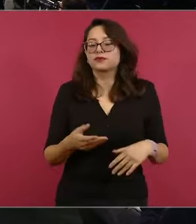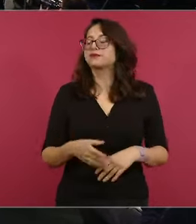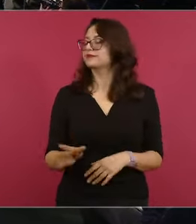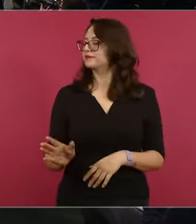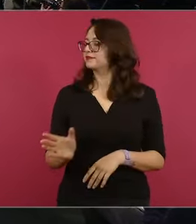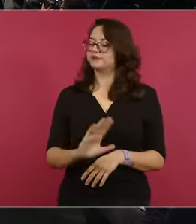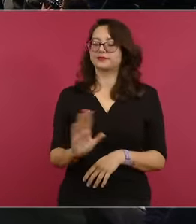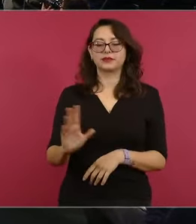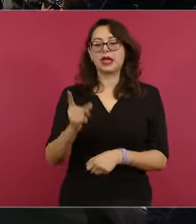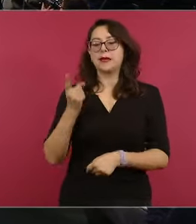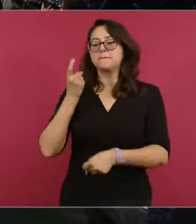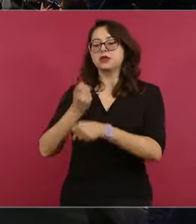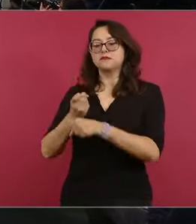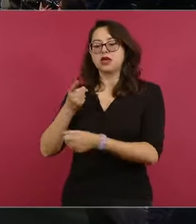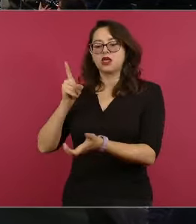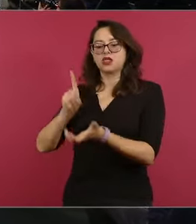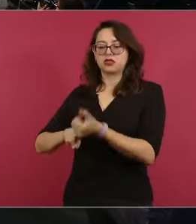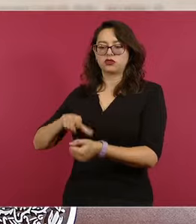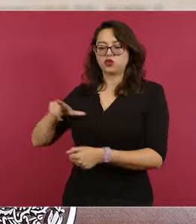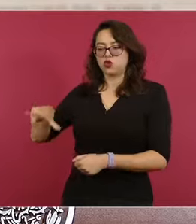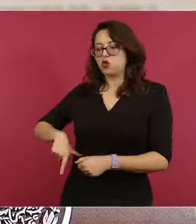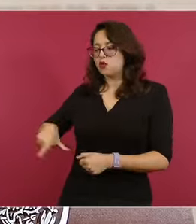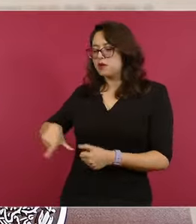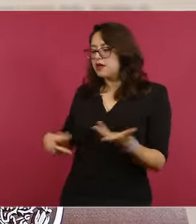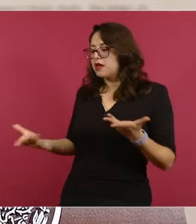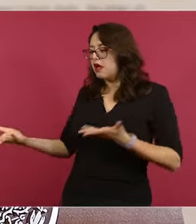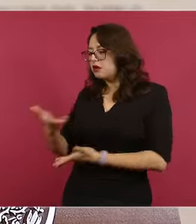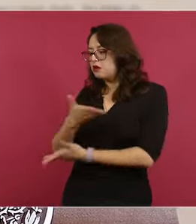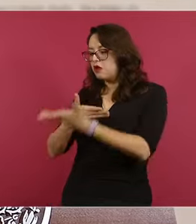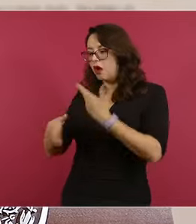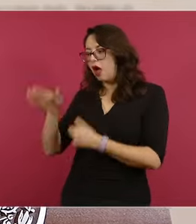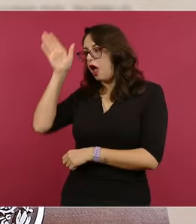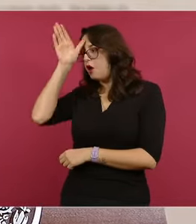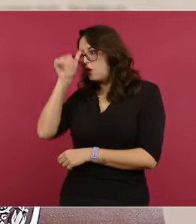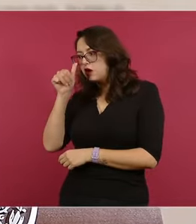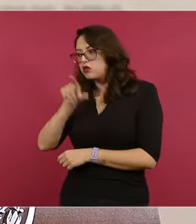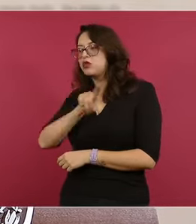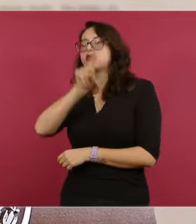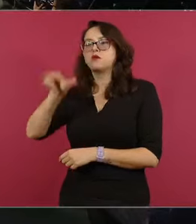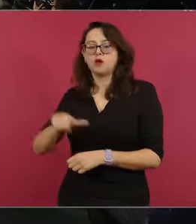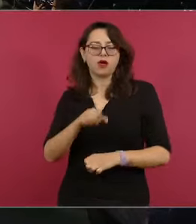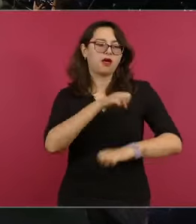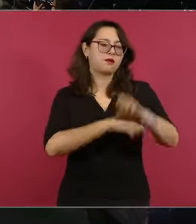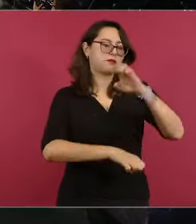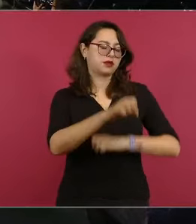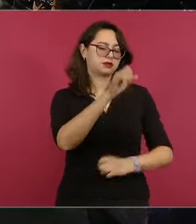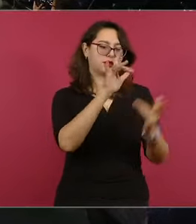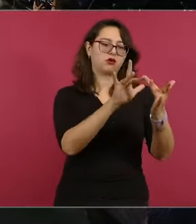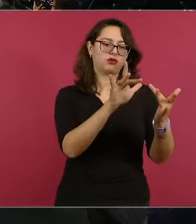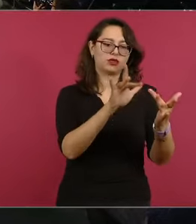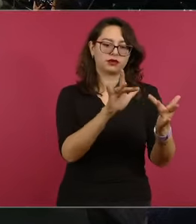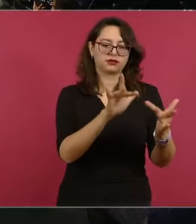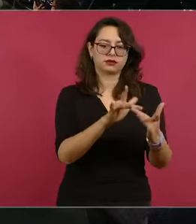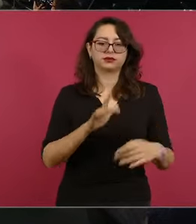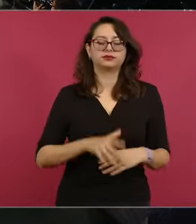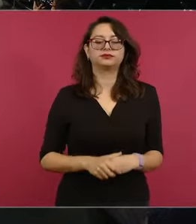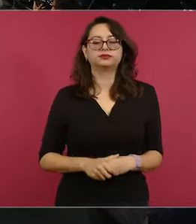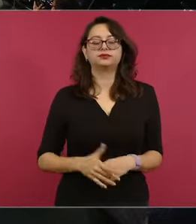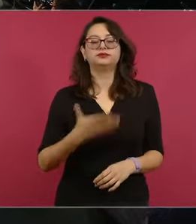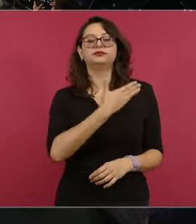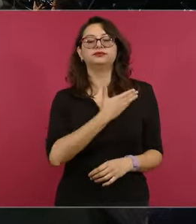primero entre nosotros y luego vamos a buscar ya la comunicación con la empresa. Presidente, también había